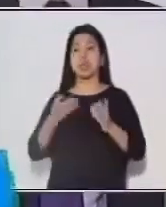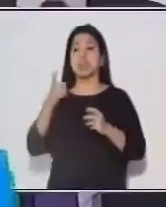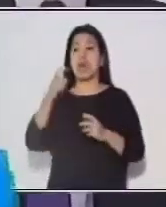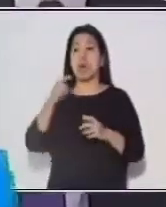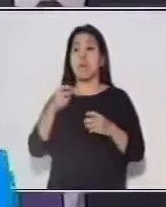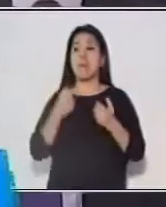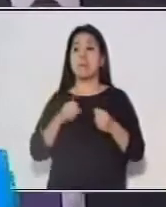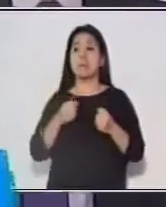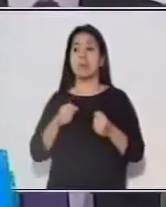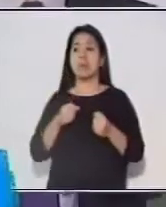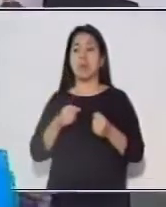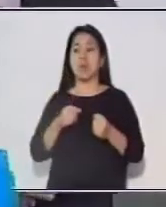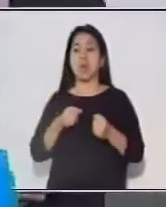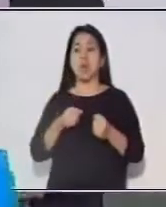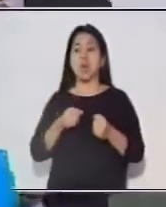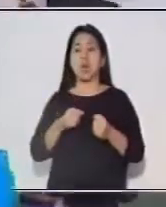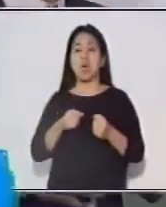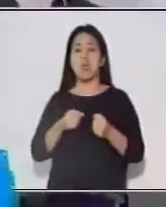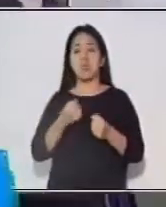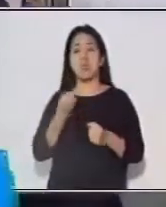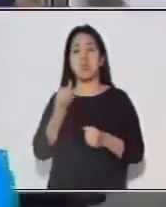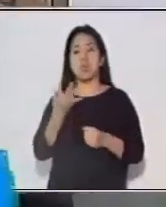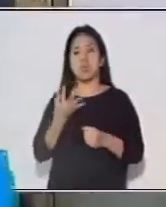realizar operaciones utilizando estos datos.